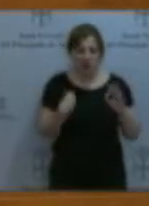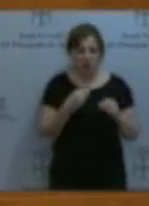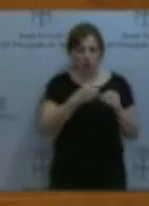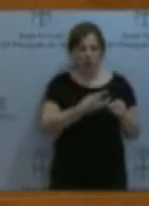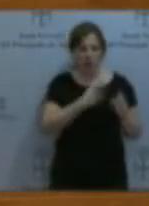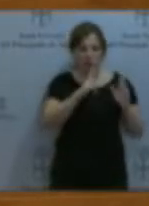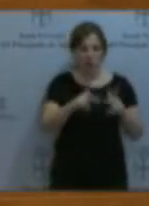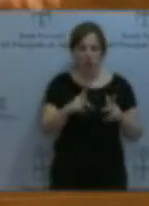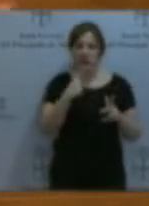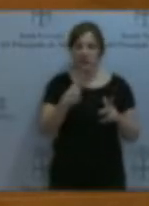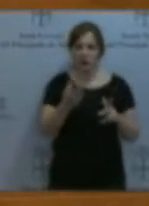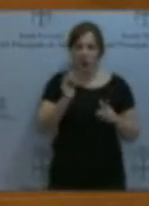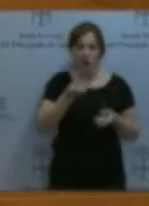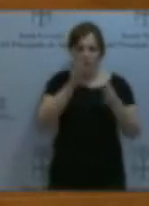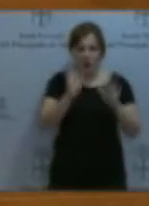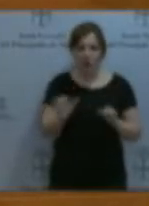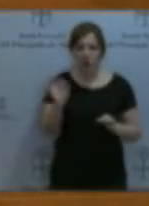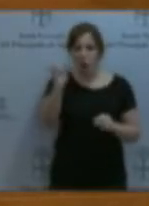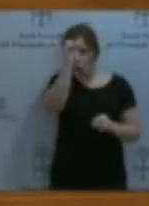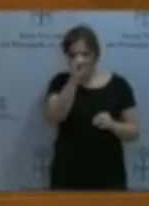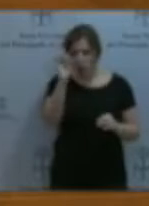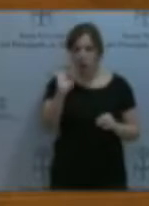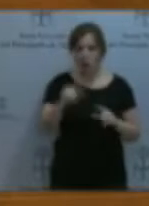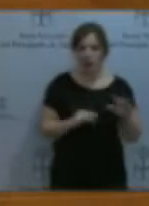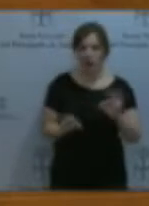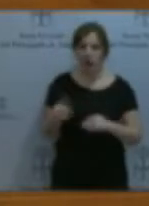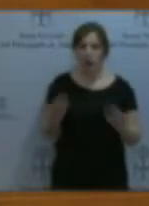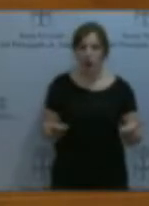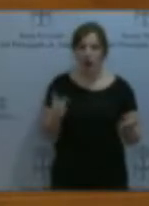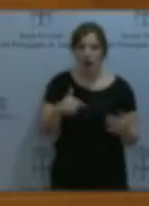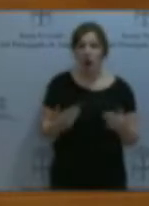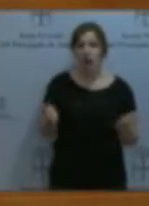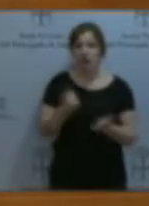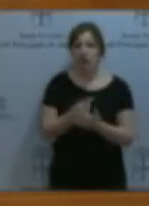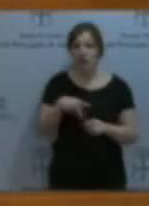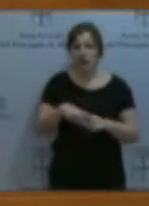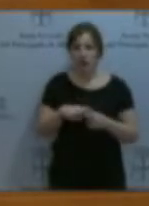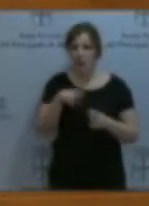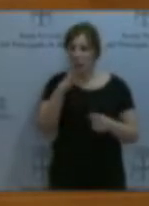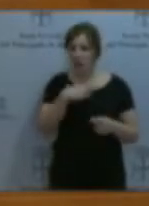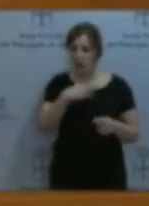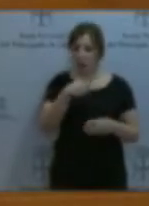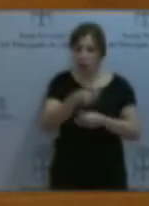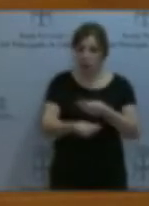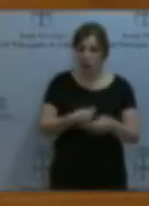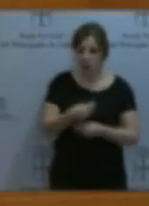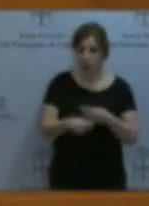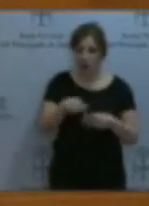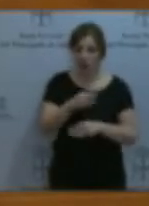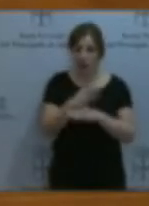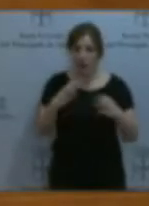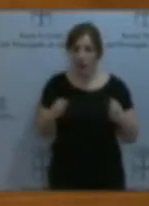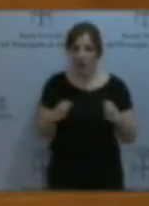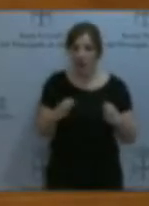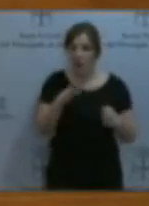respeta sus informes, sus posiciones, sus decisiones? Aquí ponemos de nuevo la herramienta, señorías, para que pueda ser utilizada por esta Cámara,